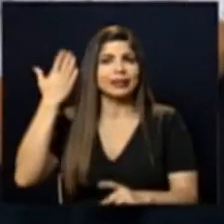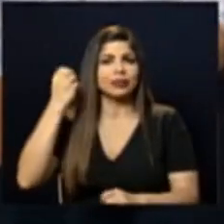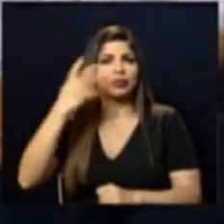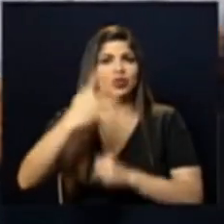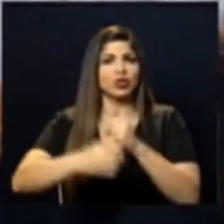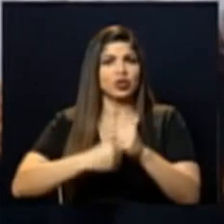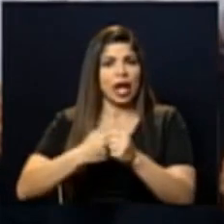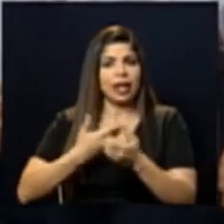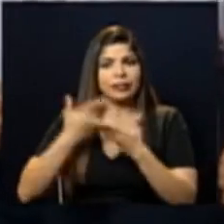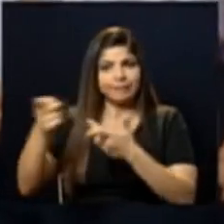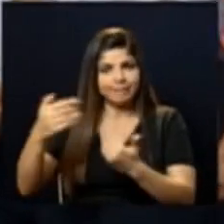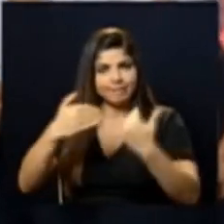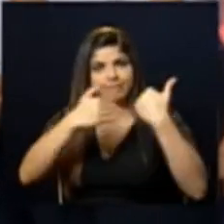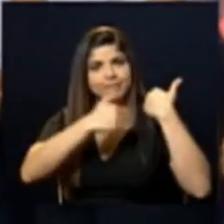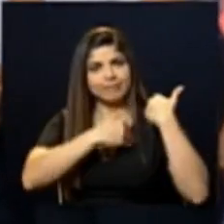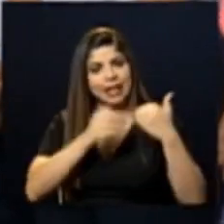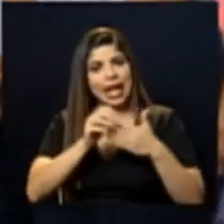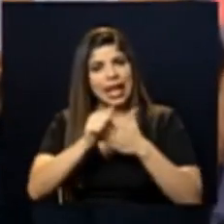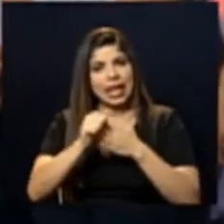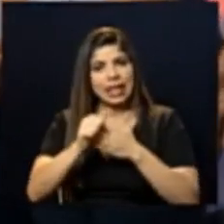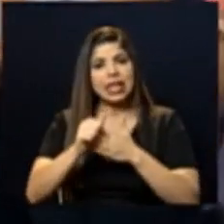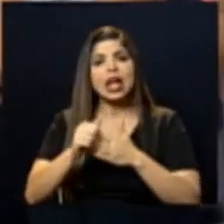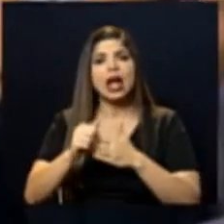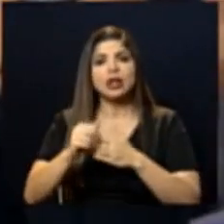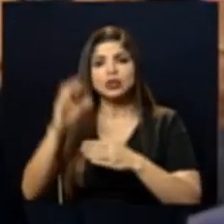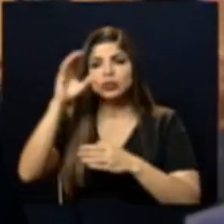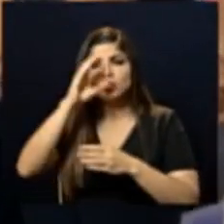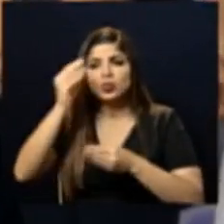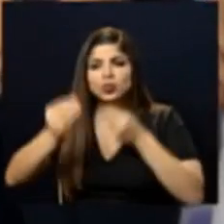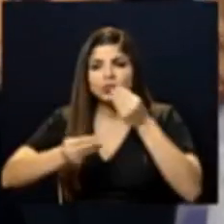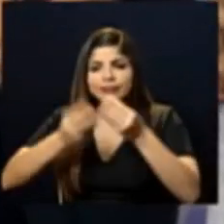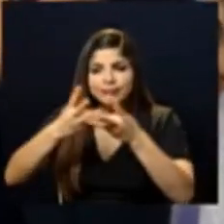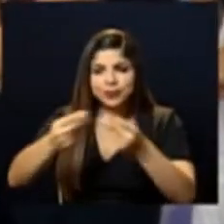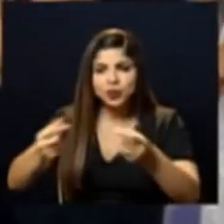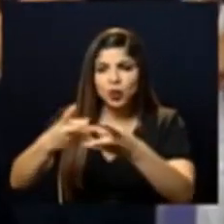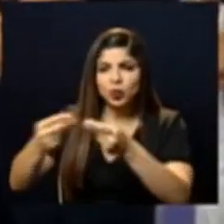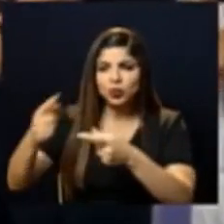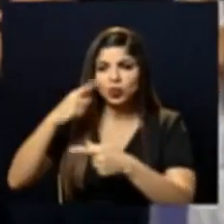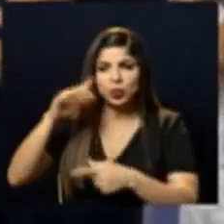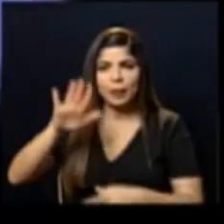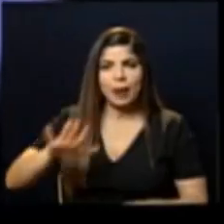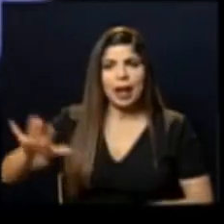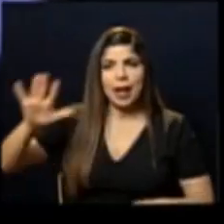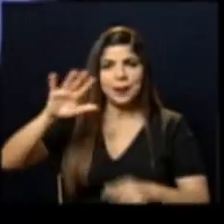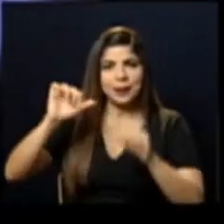el liderazgo en la construcción de soluciones para esta región.